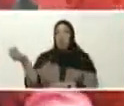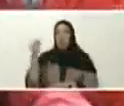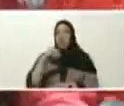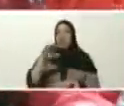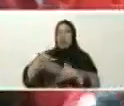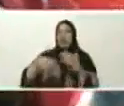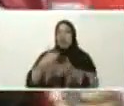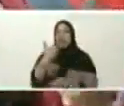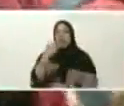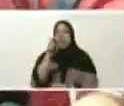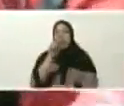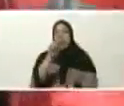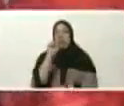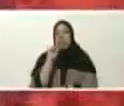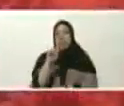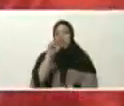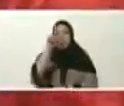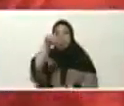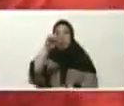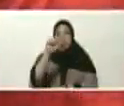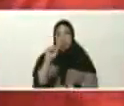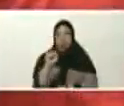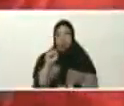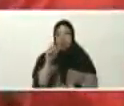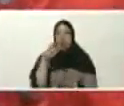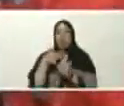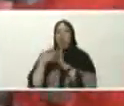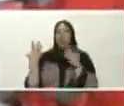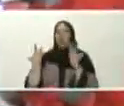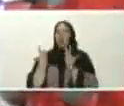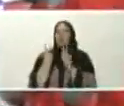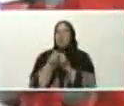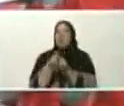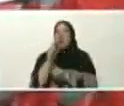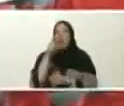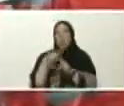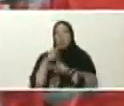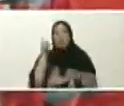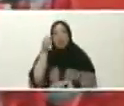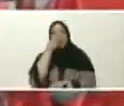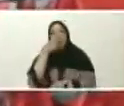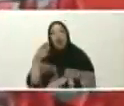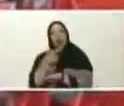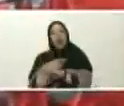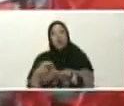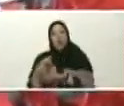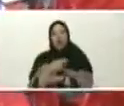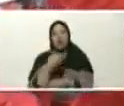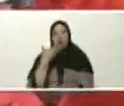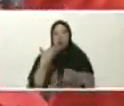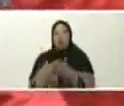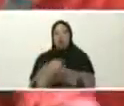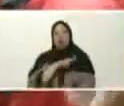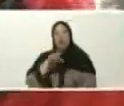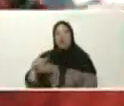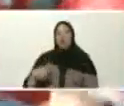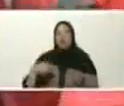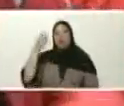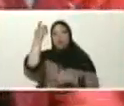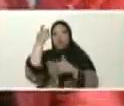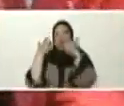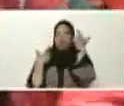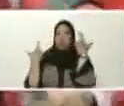las 3R.net y de la mano del 1x10 del buen gobierno. Gracias a nuestro presidente